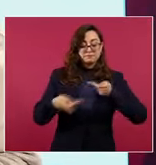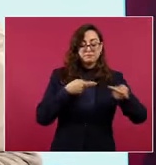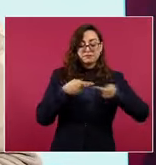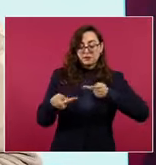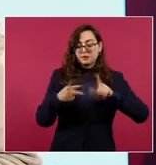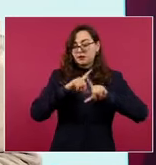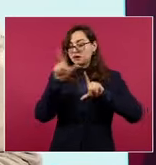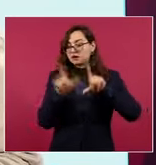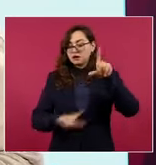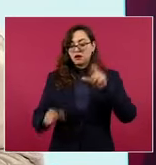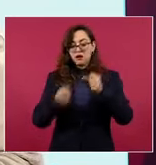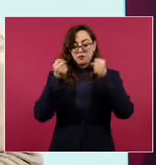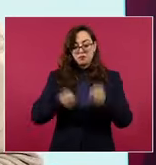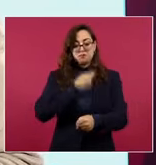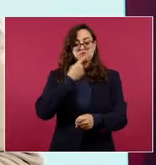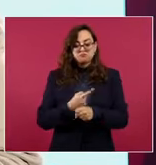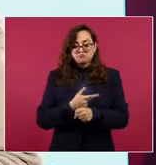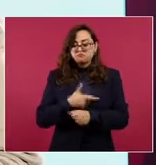dado resultados.